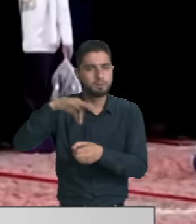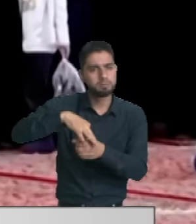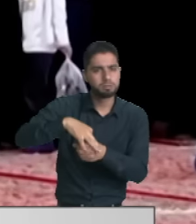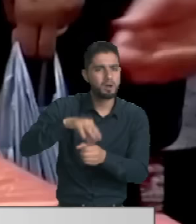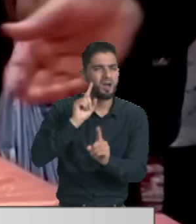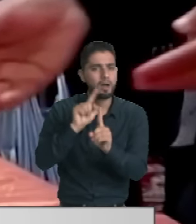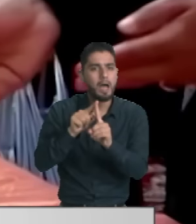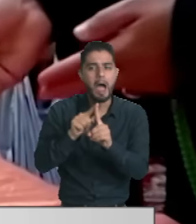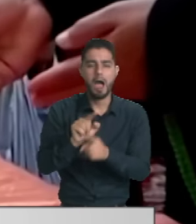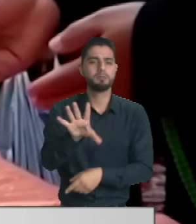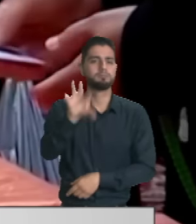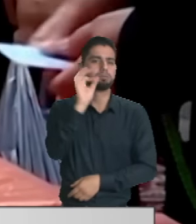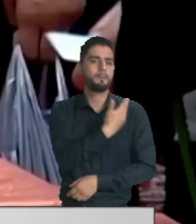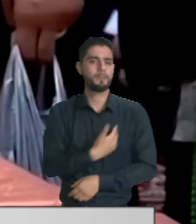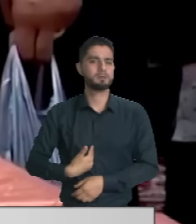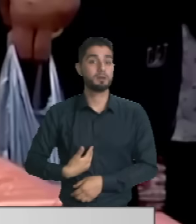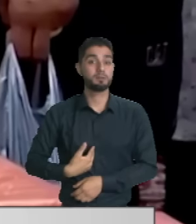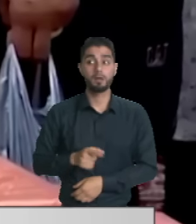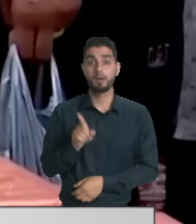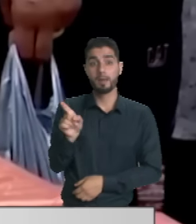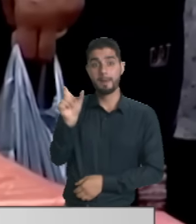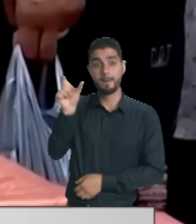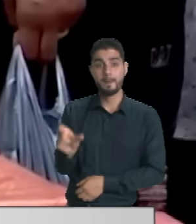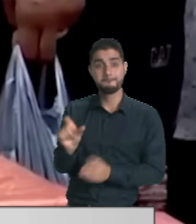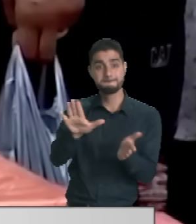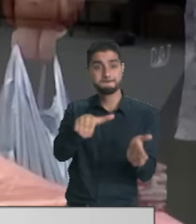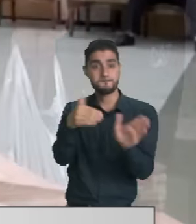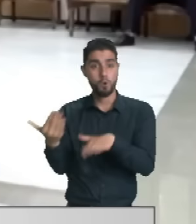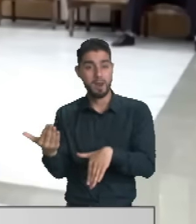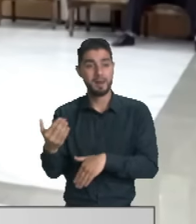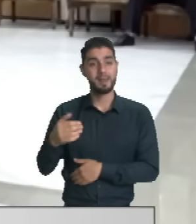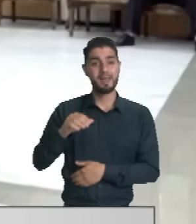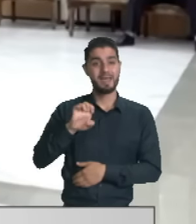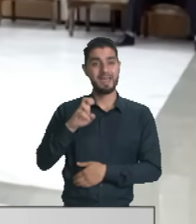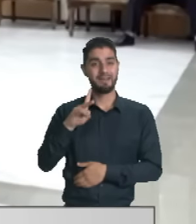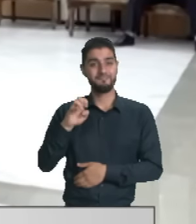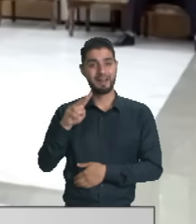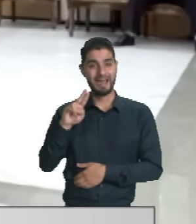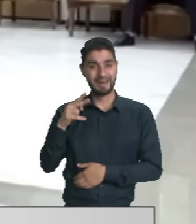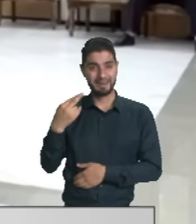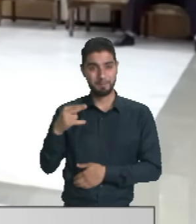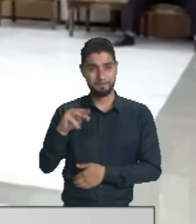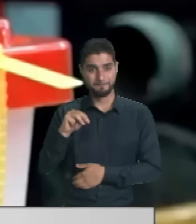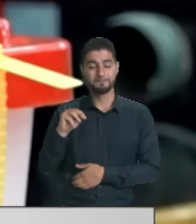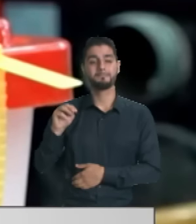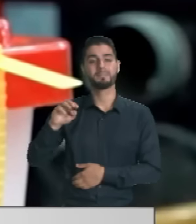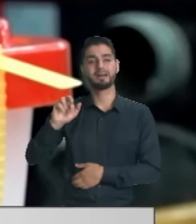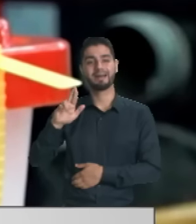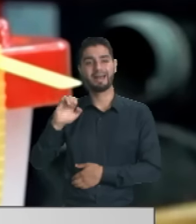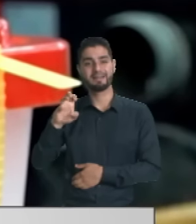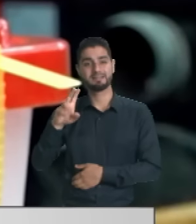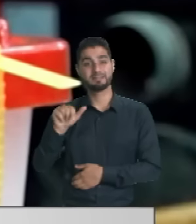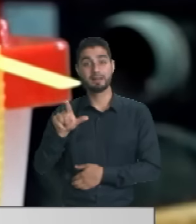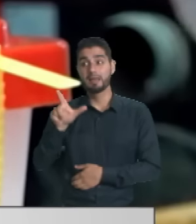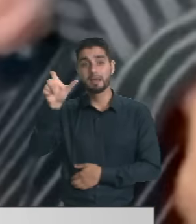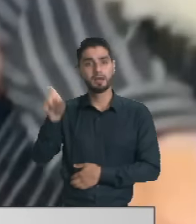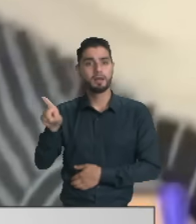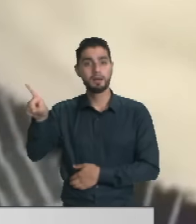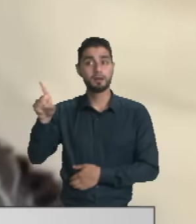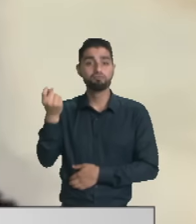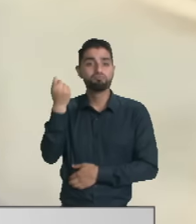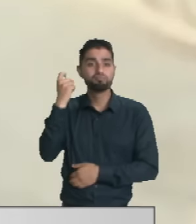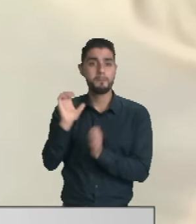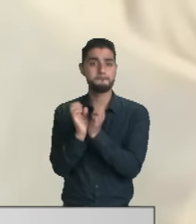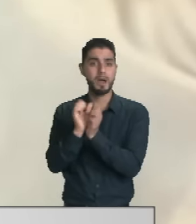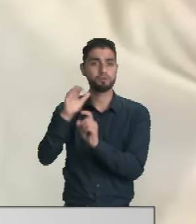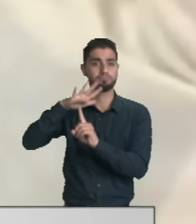presidenciales para sustituir al difunto presidente Ebrahim Raisi, fallecido en mayo en un accidente de helicóptero.